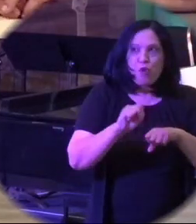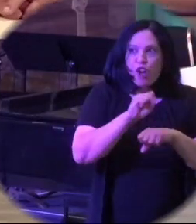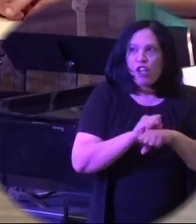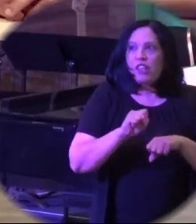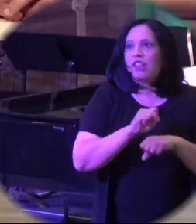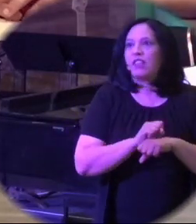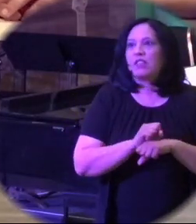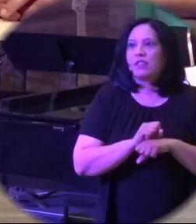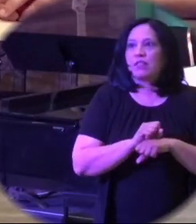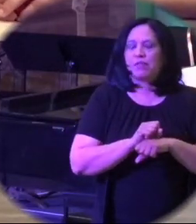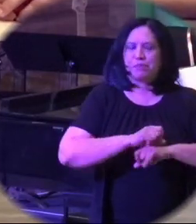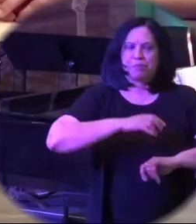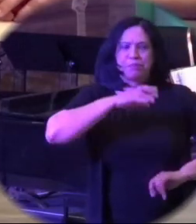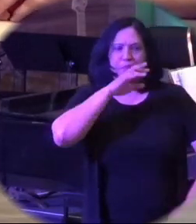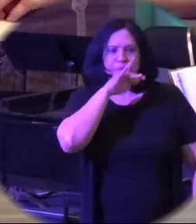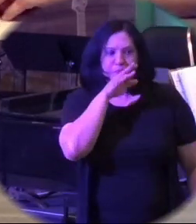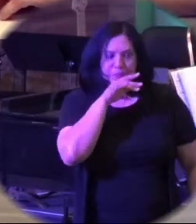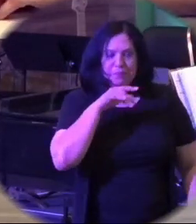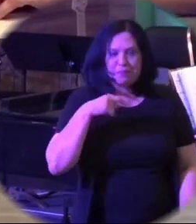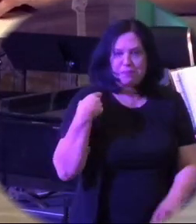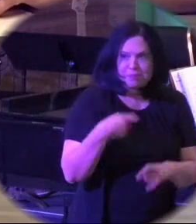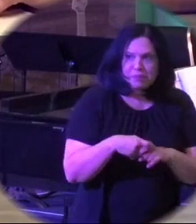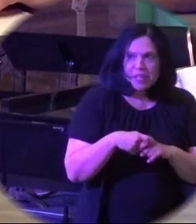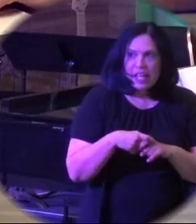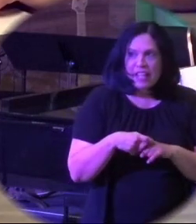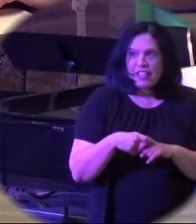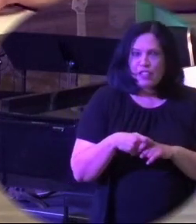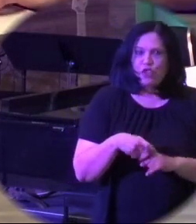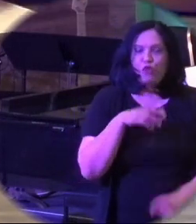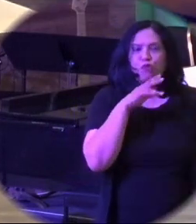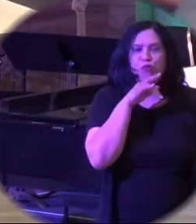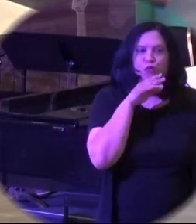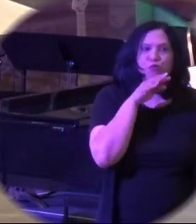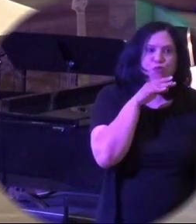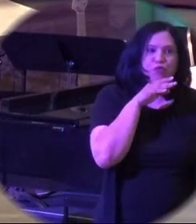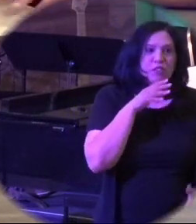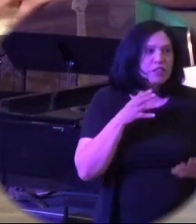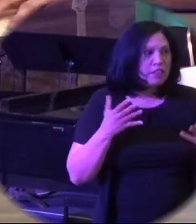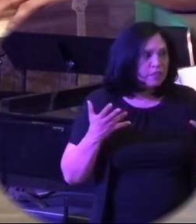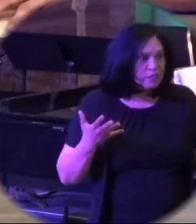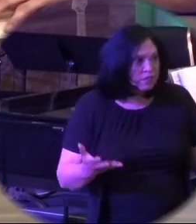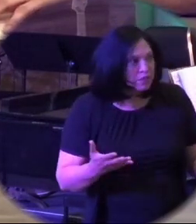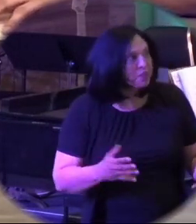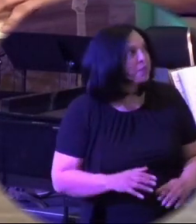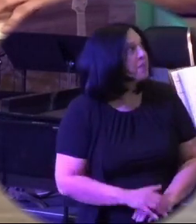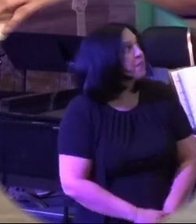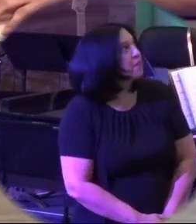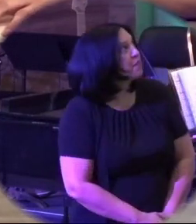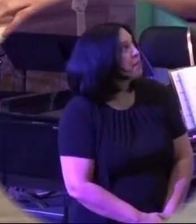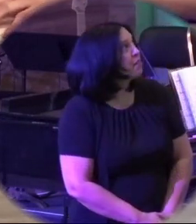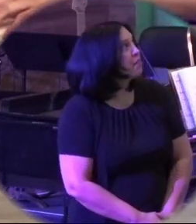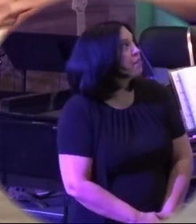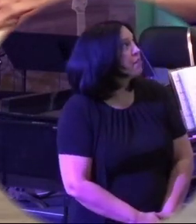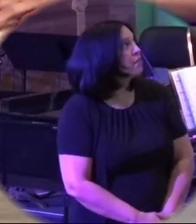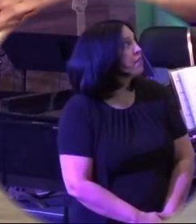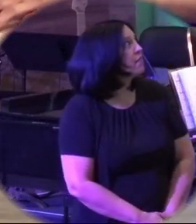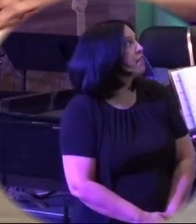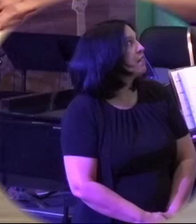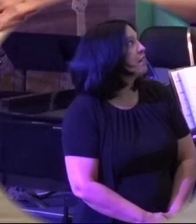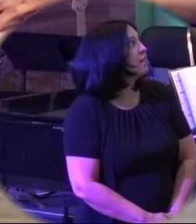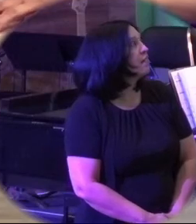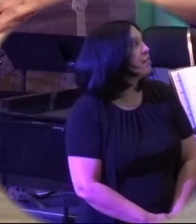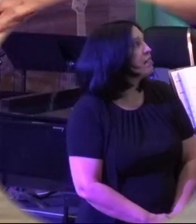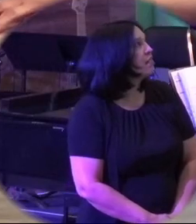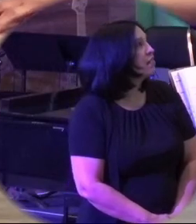ustedes hagan es digan a sus hombres que deben llevar los ladrillos y el cemento hacia arriba en la torre donde vamos a estar